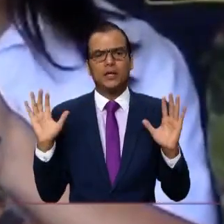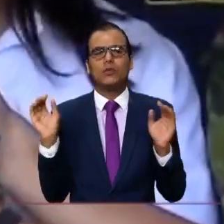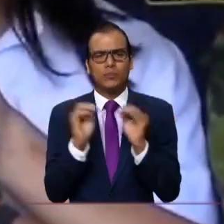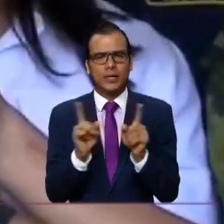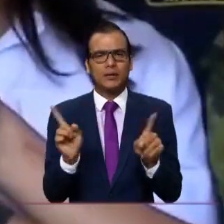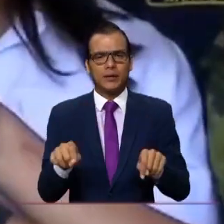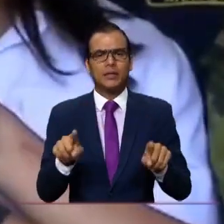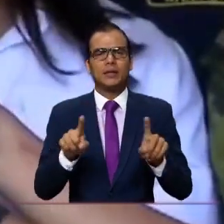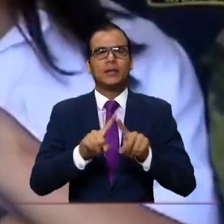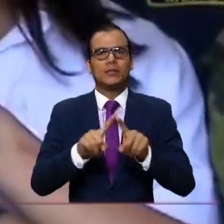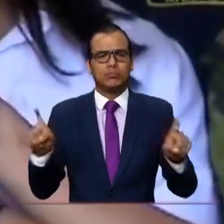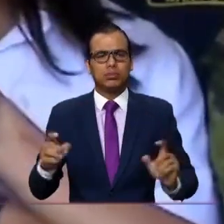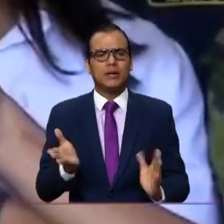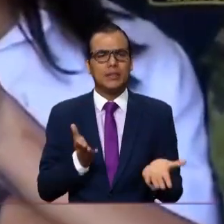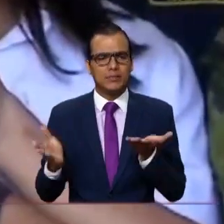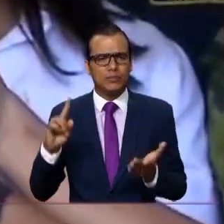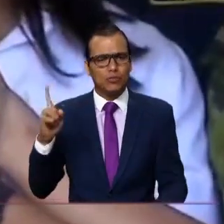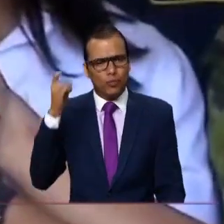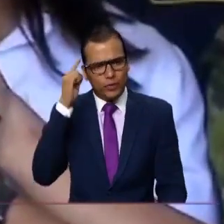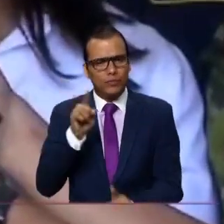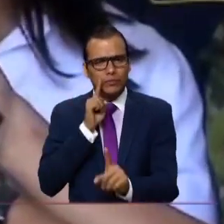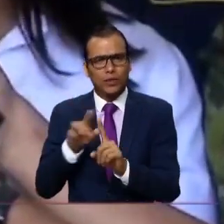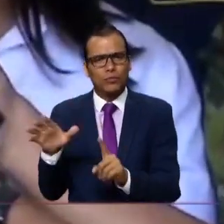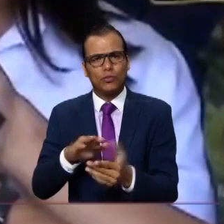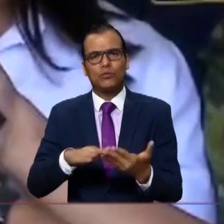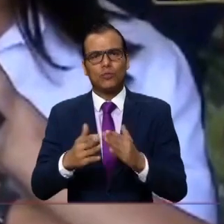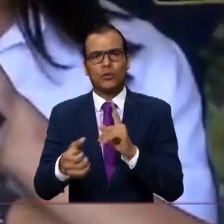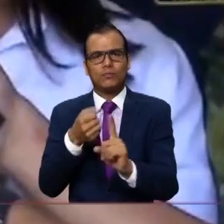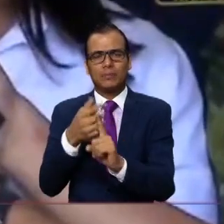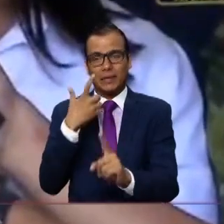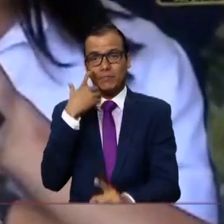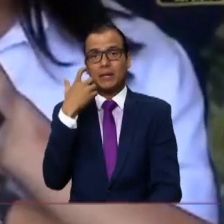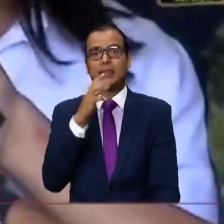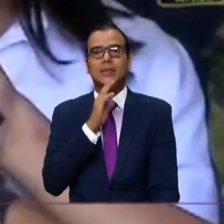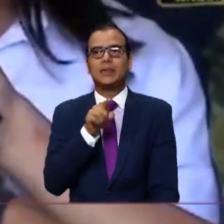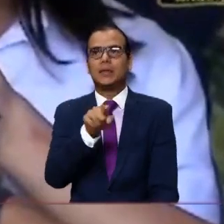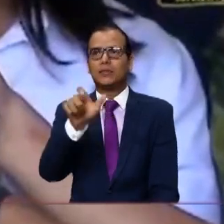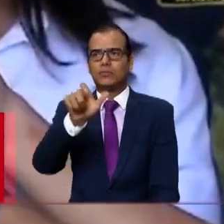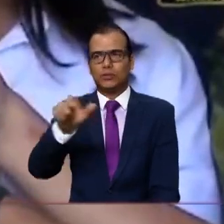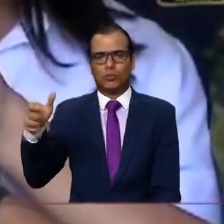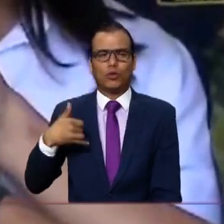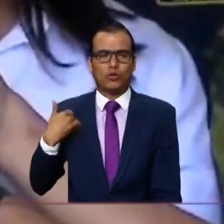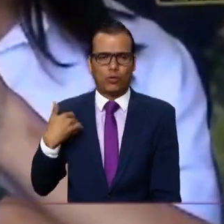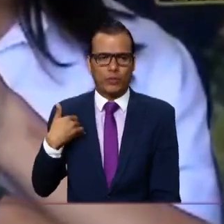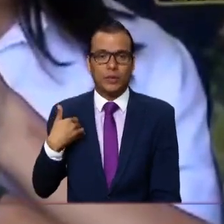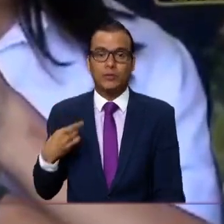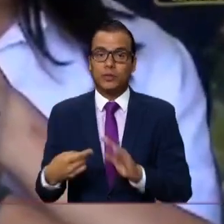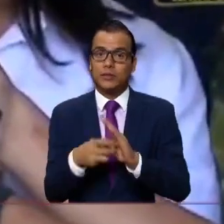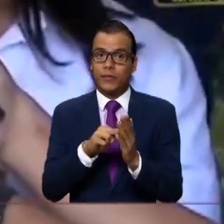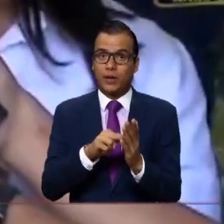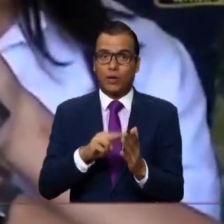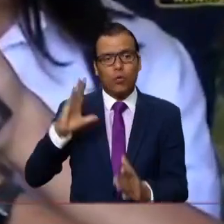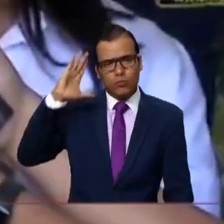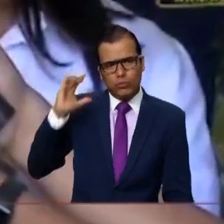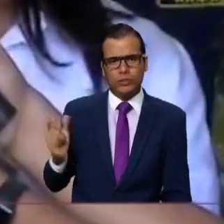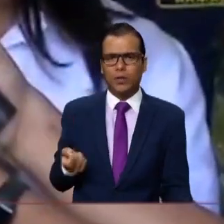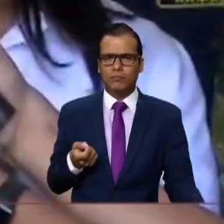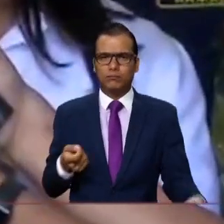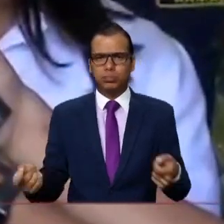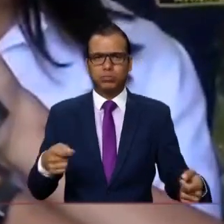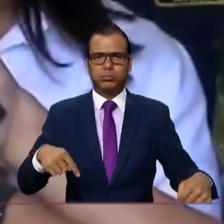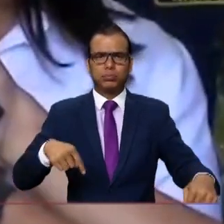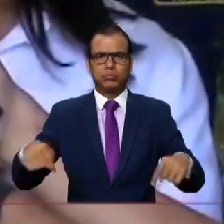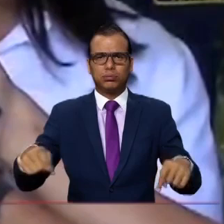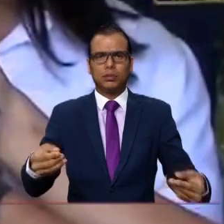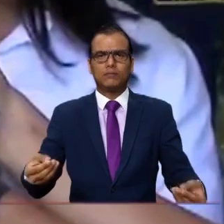jóvenes y donde la comunidad salga beneficiada, no solamente con el control territorial de la institucionalidad como